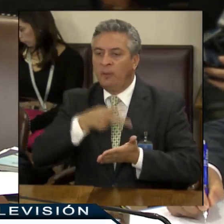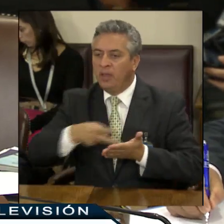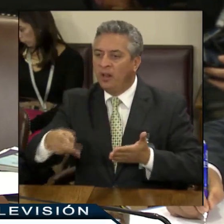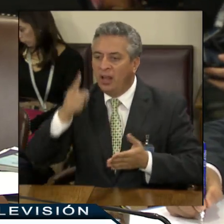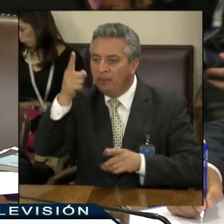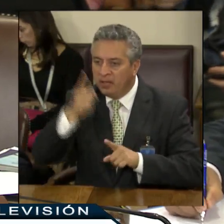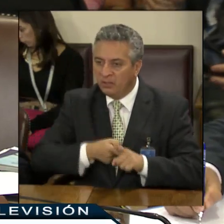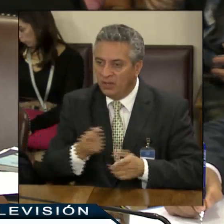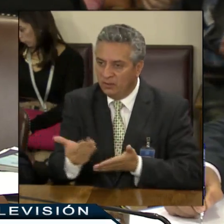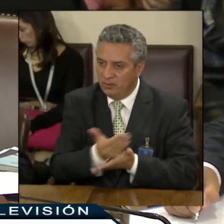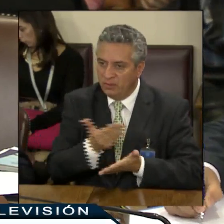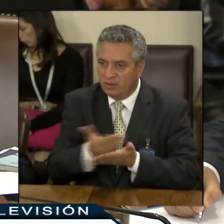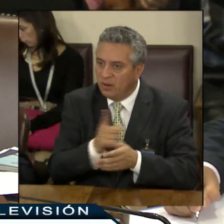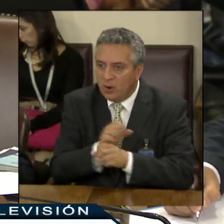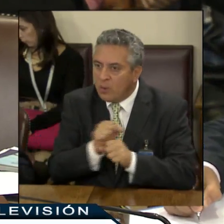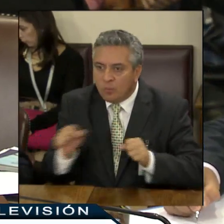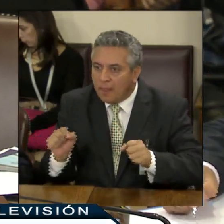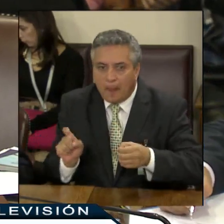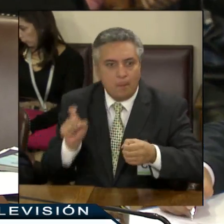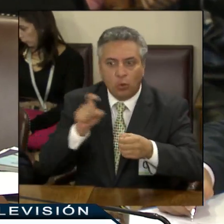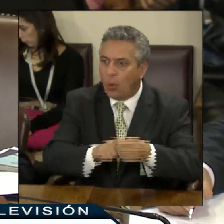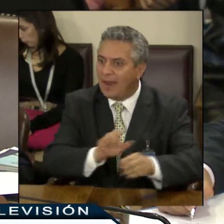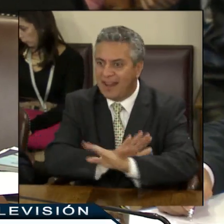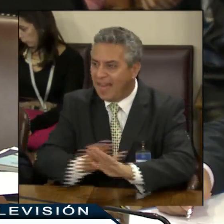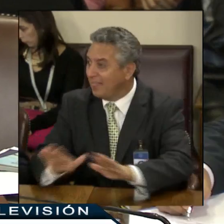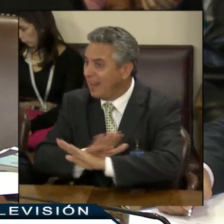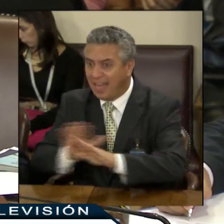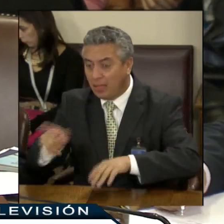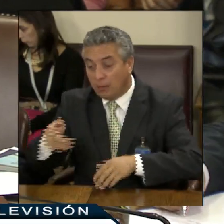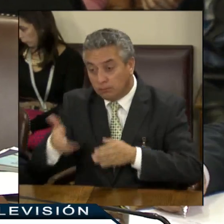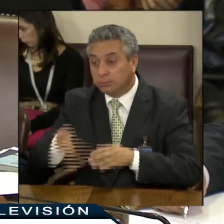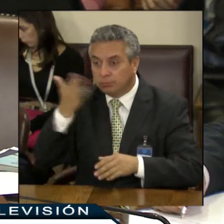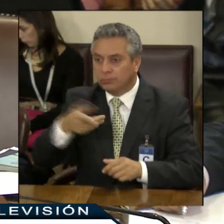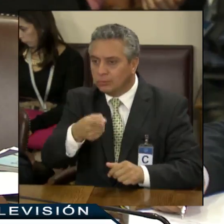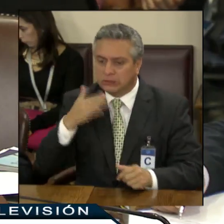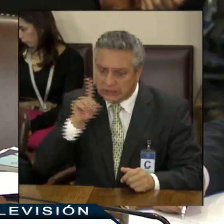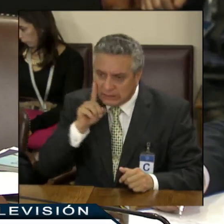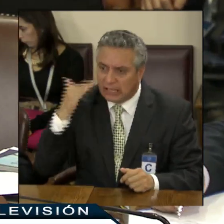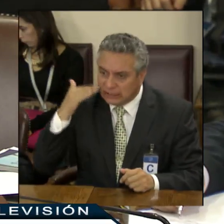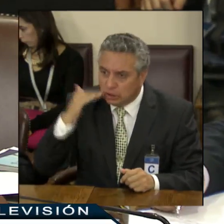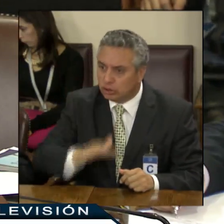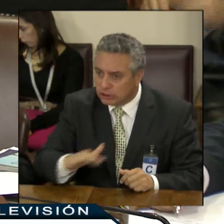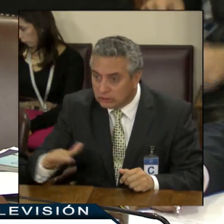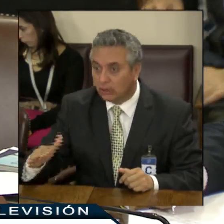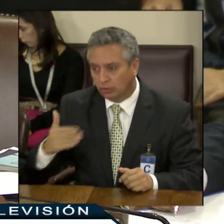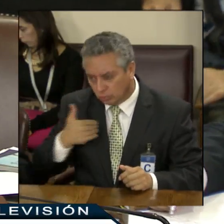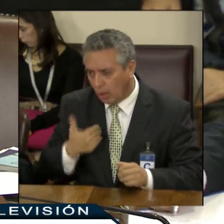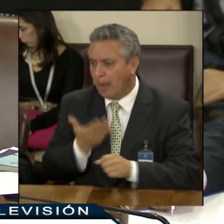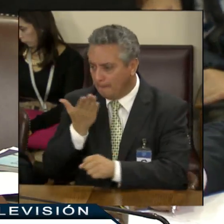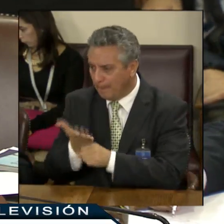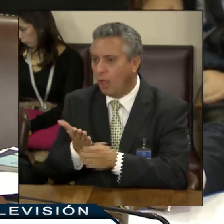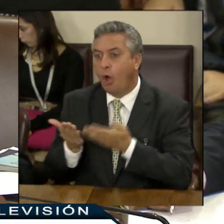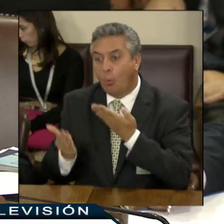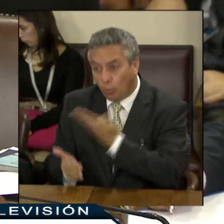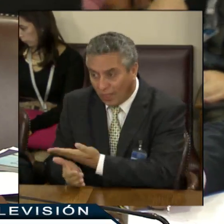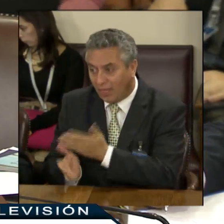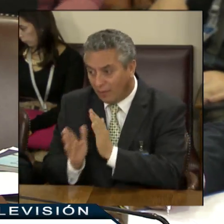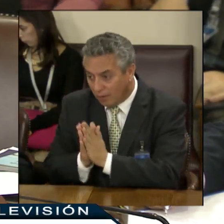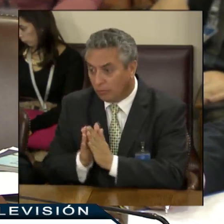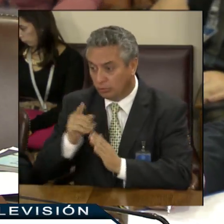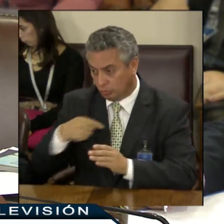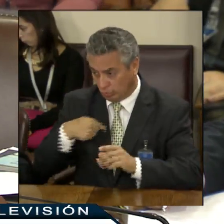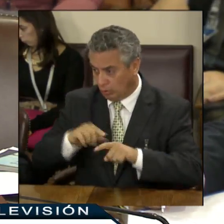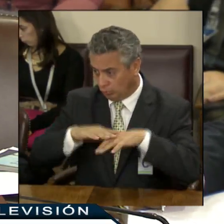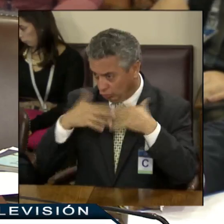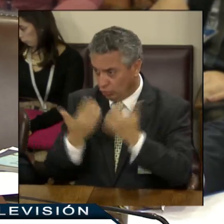pesos mensuales Entonces no puede postular absolutamente nada tiene tiene niños chicos y todo Entonces yo le solicito a usted yo le voy a hacer llegar todos los